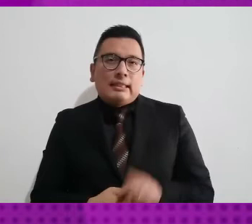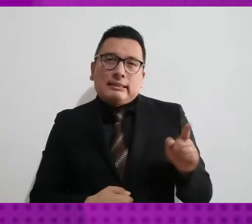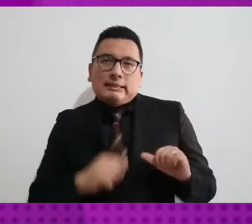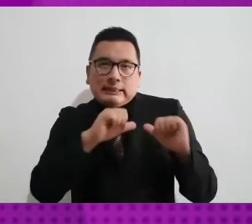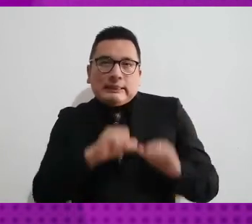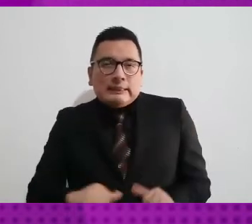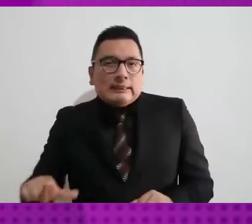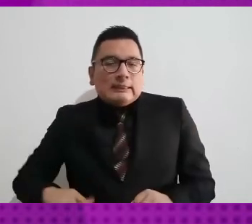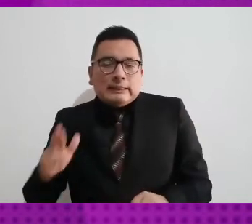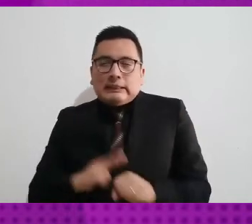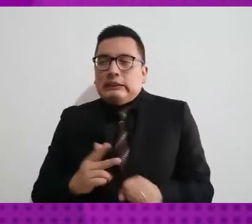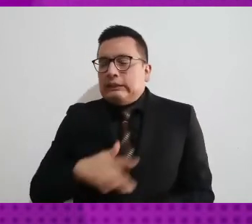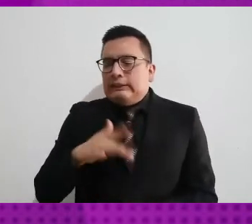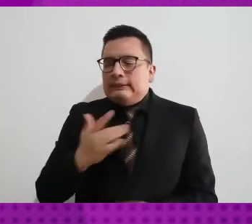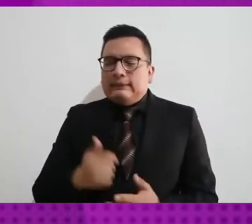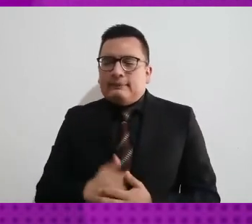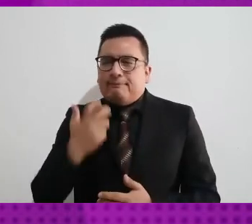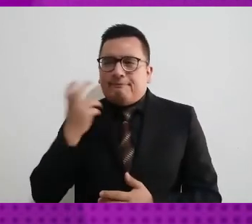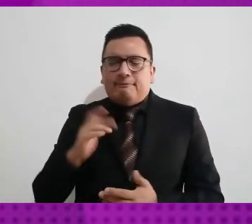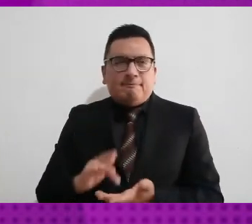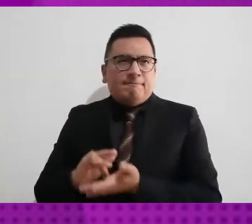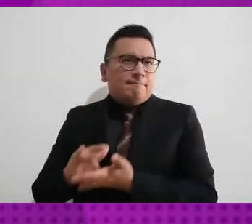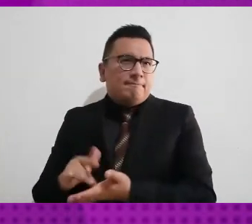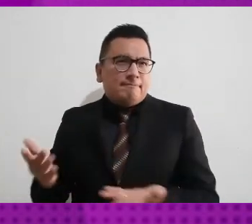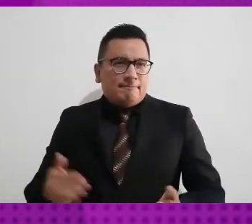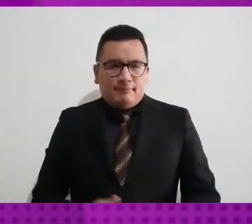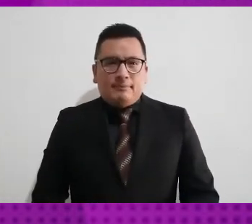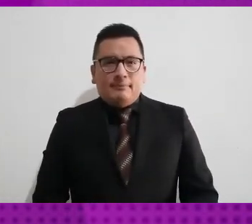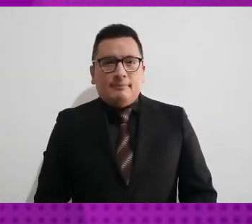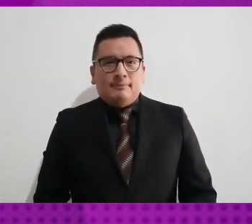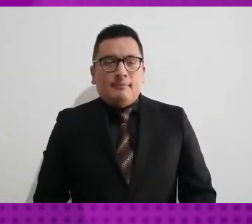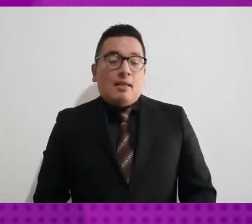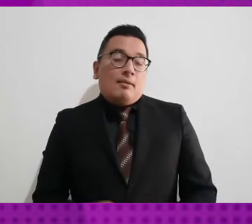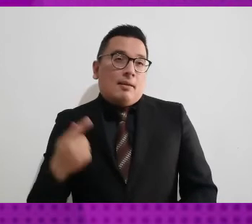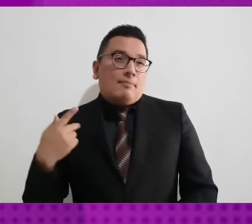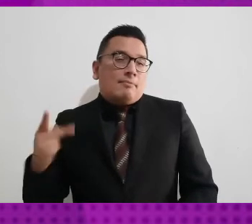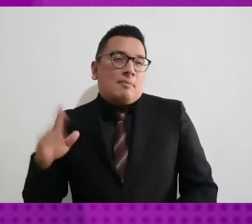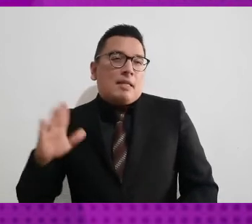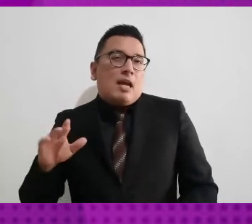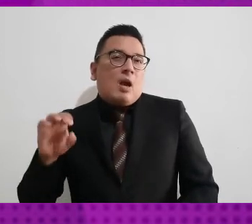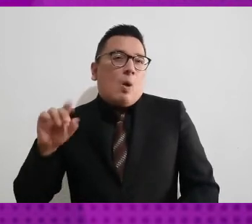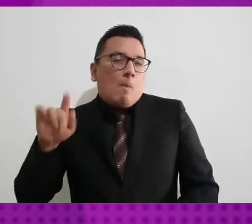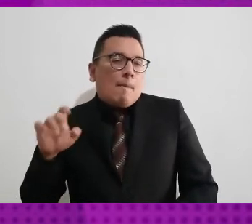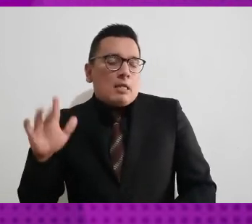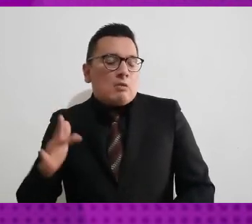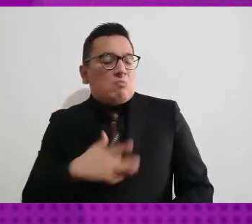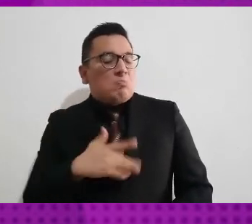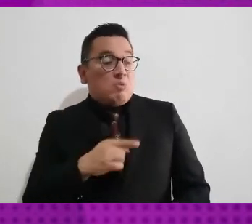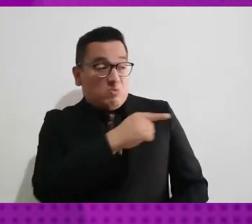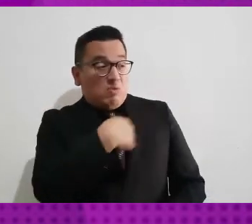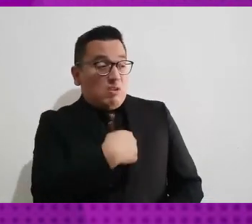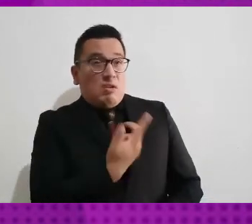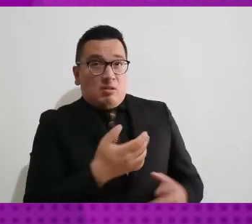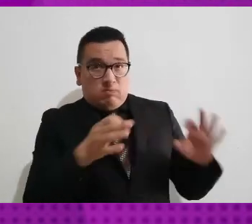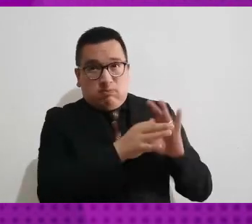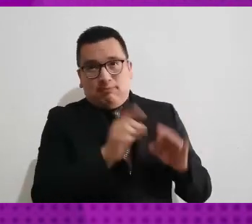avanzado en términos de independencia y de autonomía. Los niveles de alternancia que han habido en los resultados